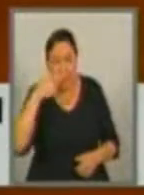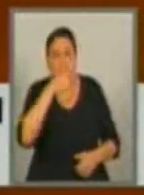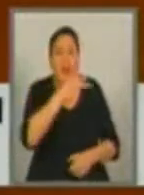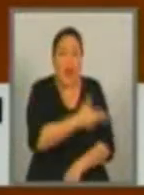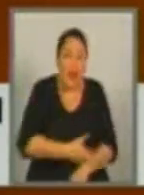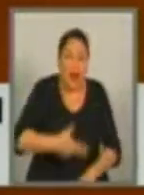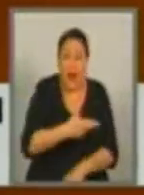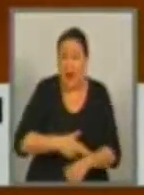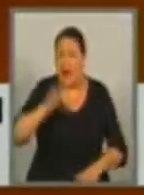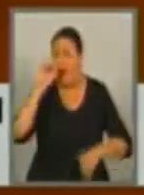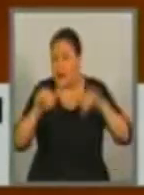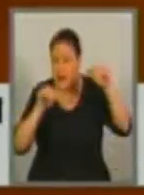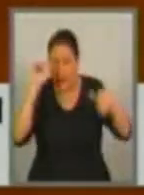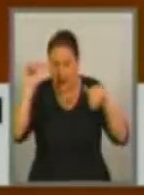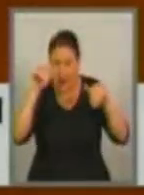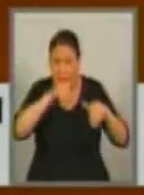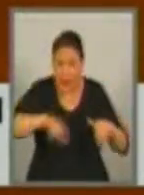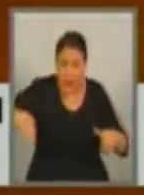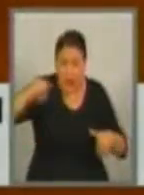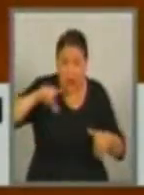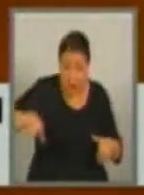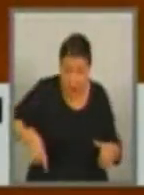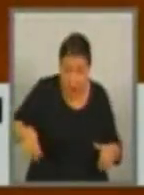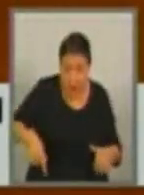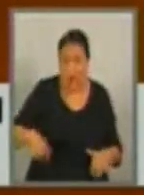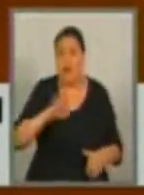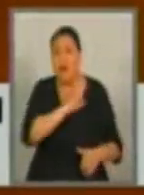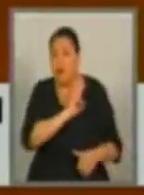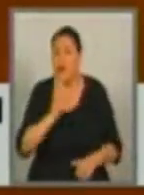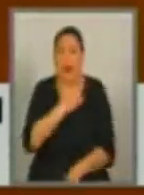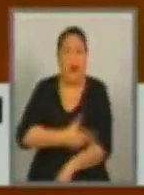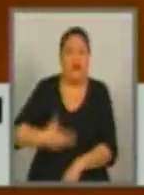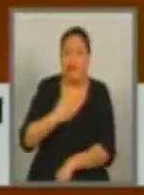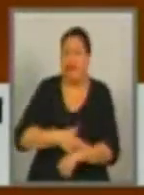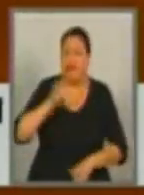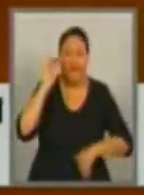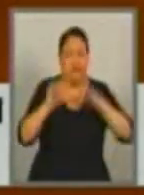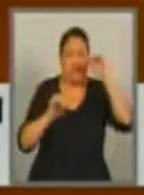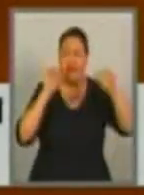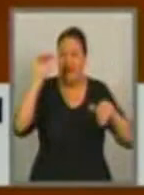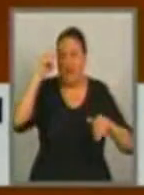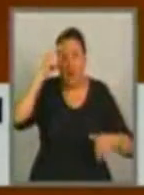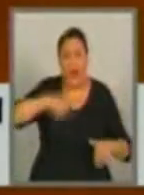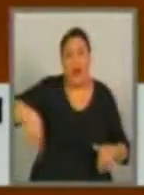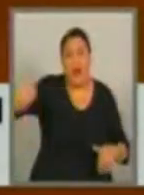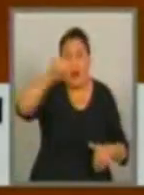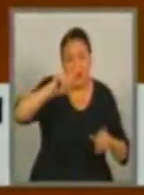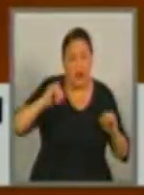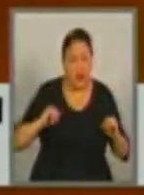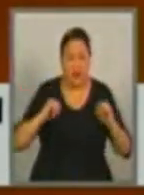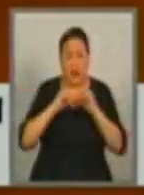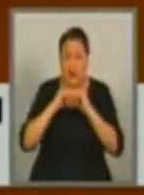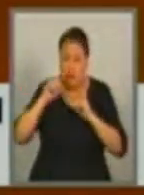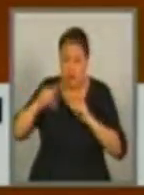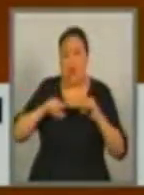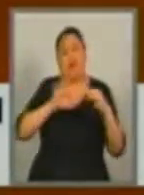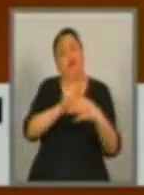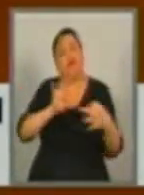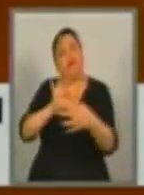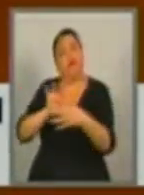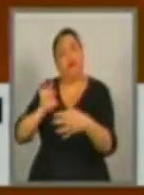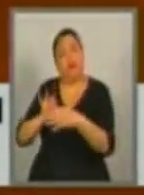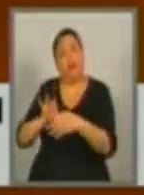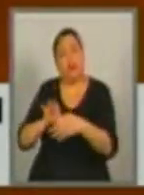las acciones gubernamentales sea utilizada estrictamente con fines institucionales. Por